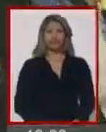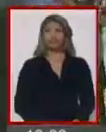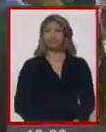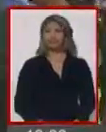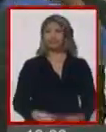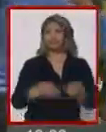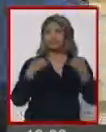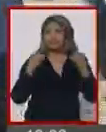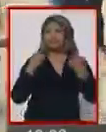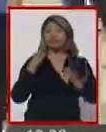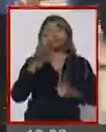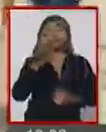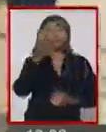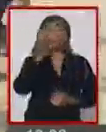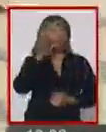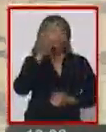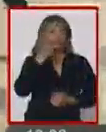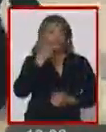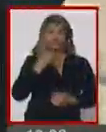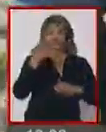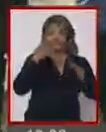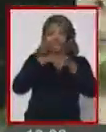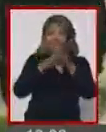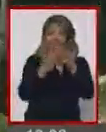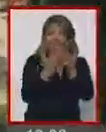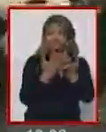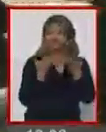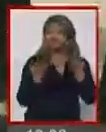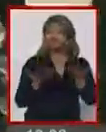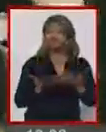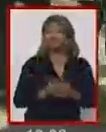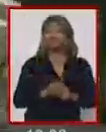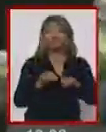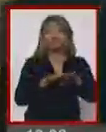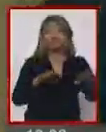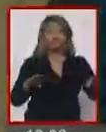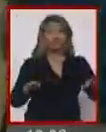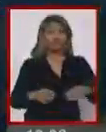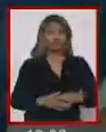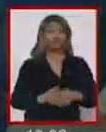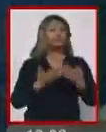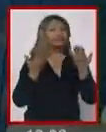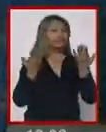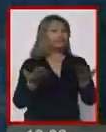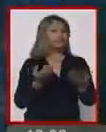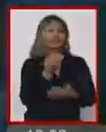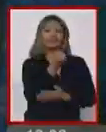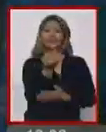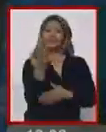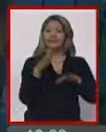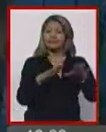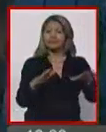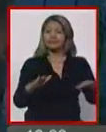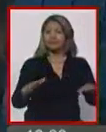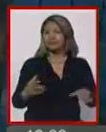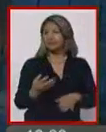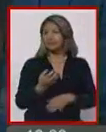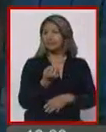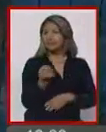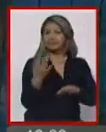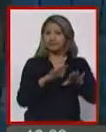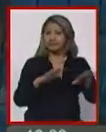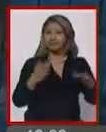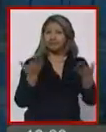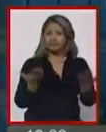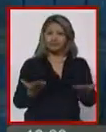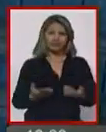Por datos de las madres de familia, indicaron que aún en el interior de Palmasola existen menores de edad. Hay todavía unos cuantos, señora, hay unos